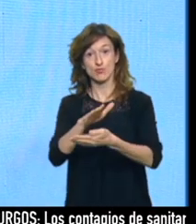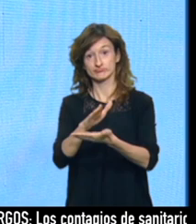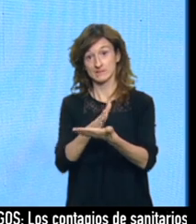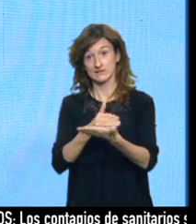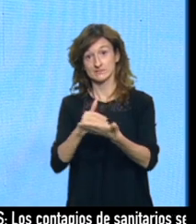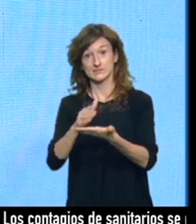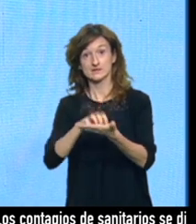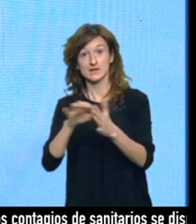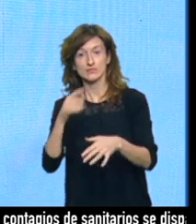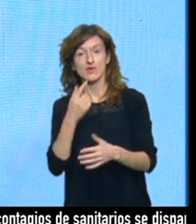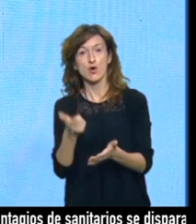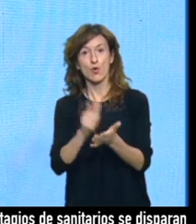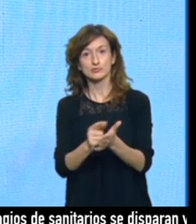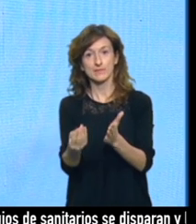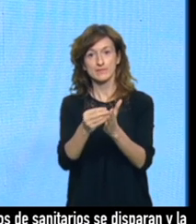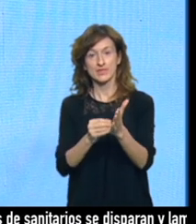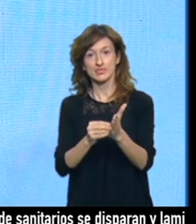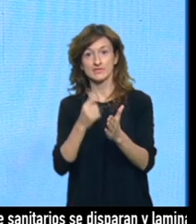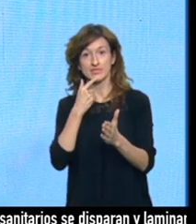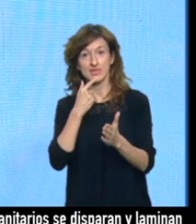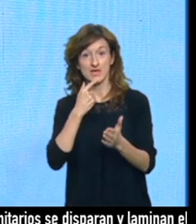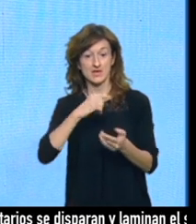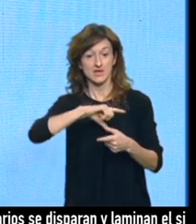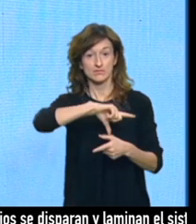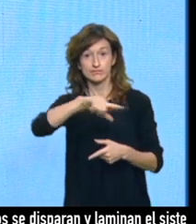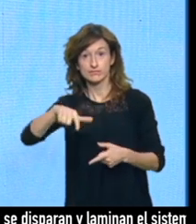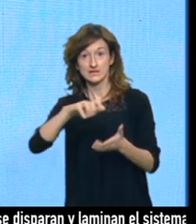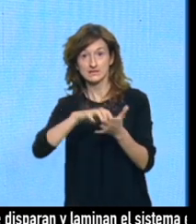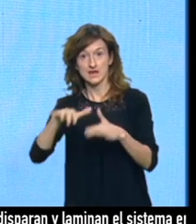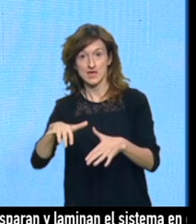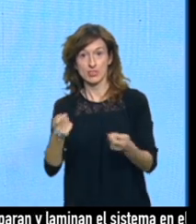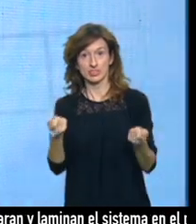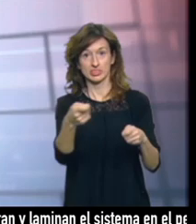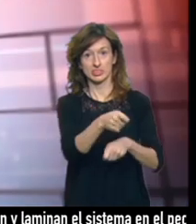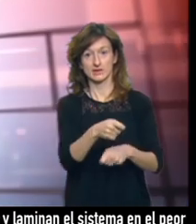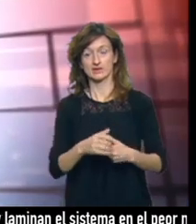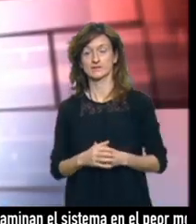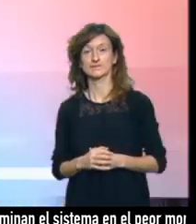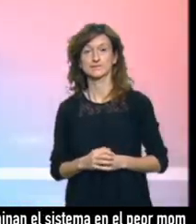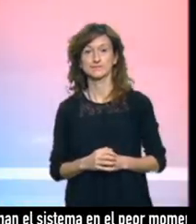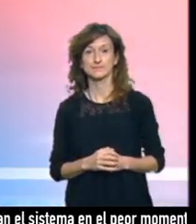regional vuelve a plantearse ahora el confinamiento perimetral de todo el territorio.